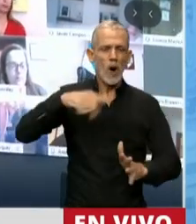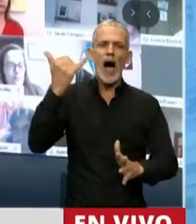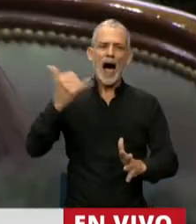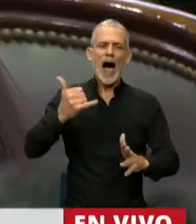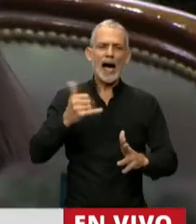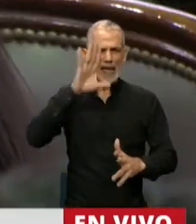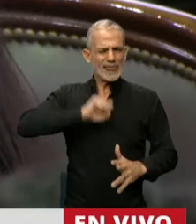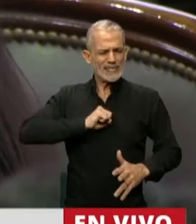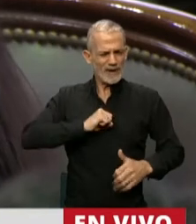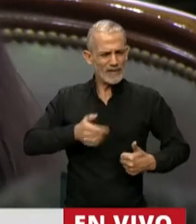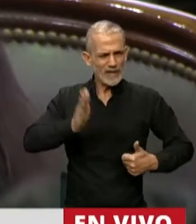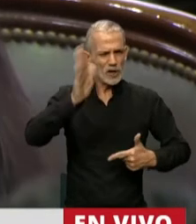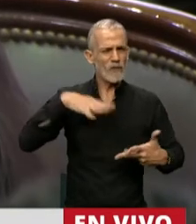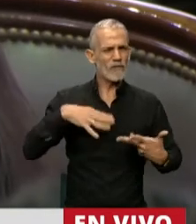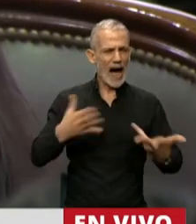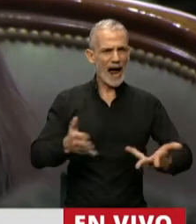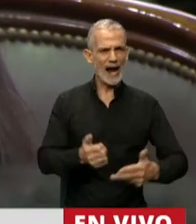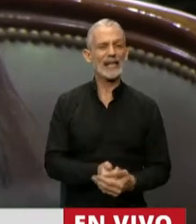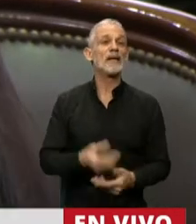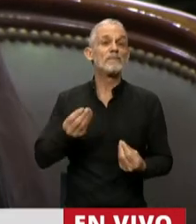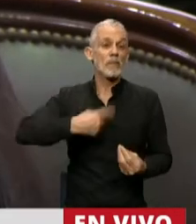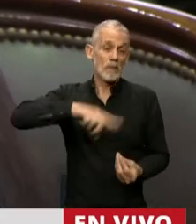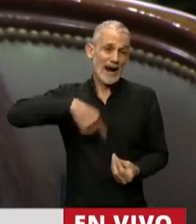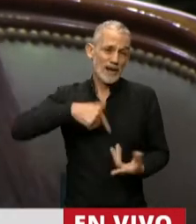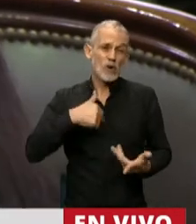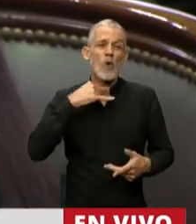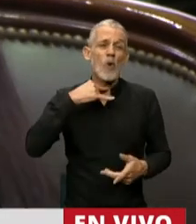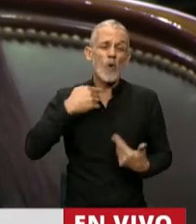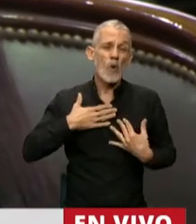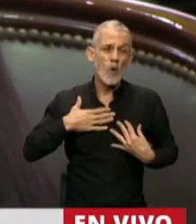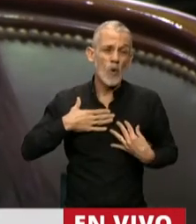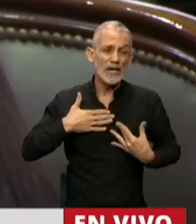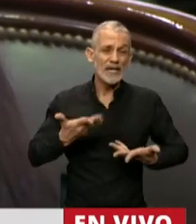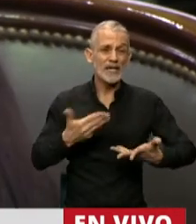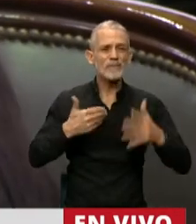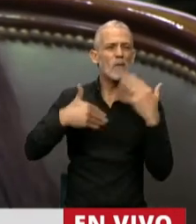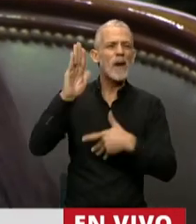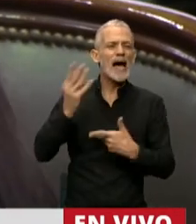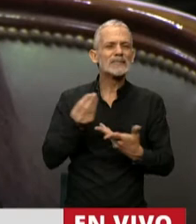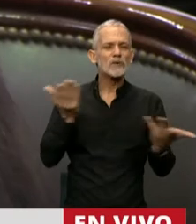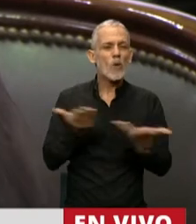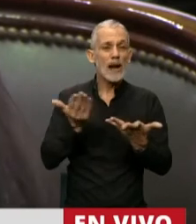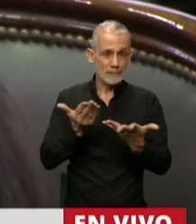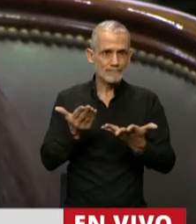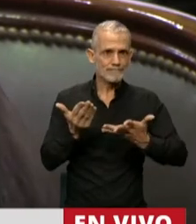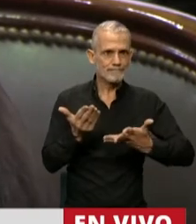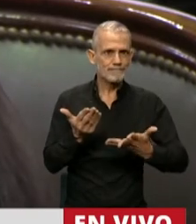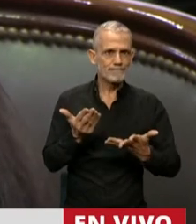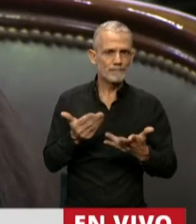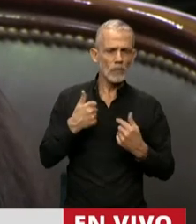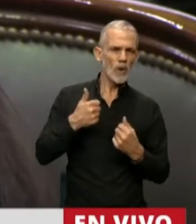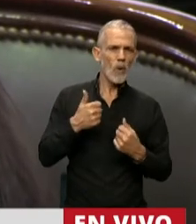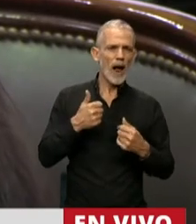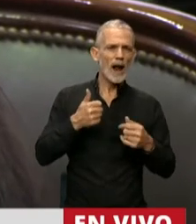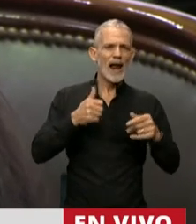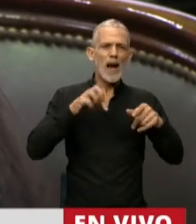enormes desafíos todavía. Para nosotros en Jujuy, creo que el mayor es justamente usar el paso